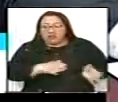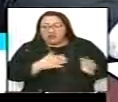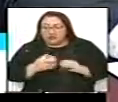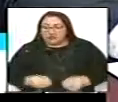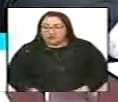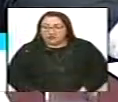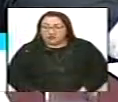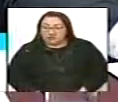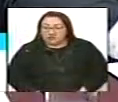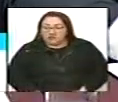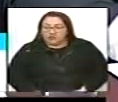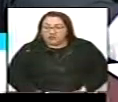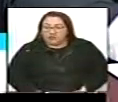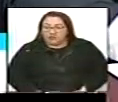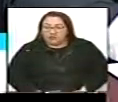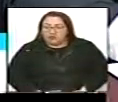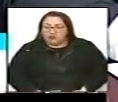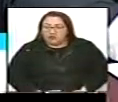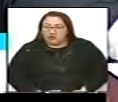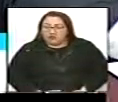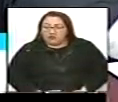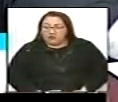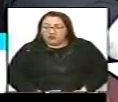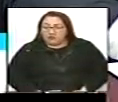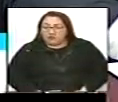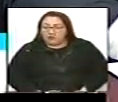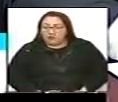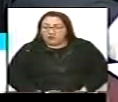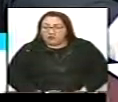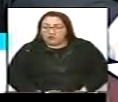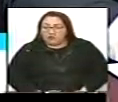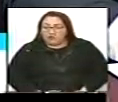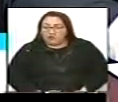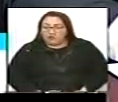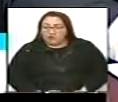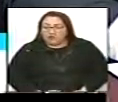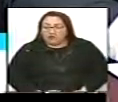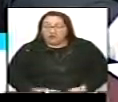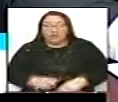lado, encubrimiento personal. Encubrimiento personal.